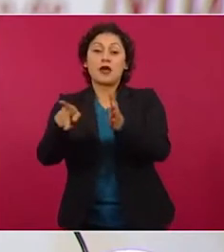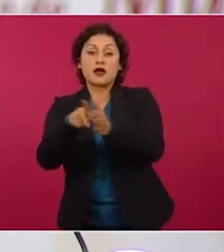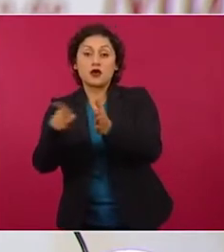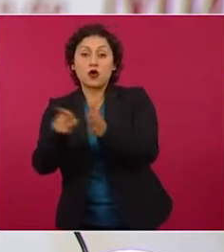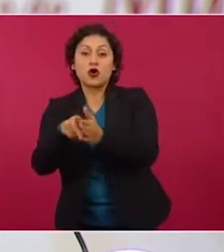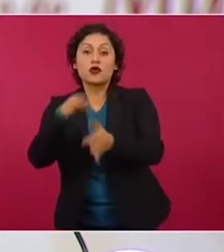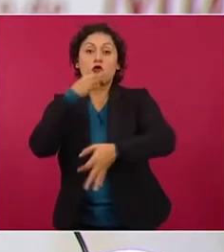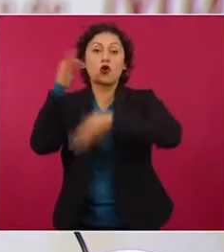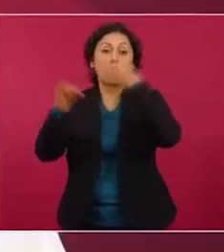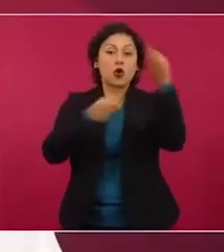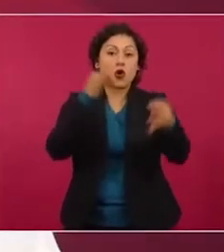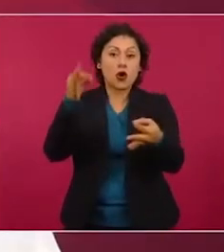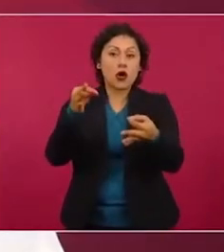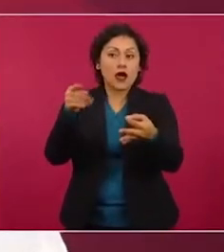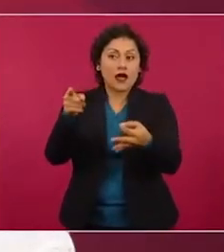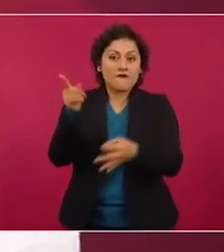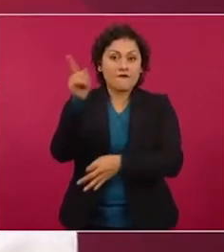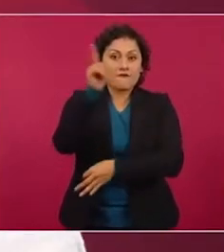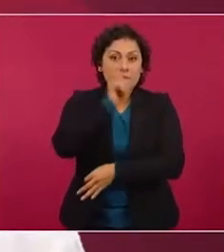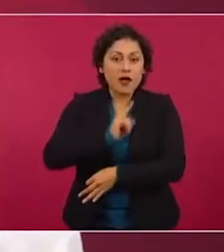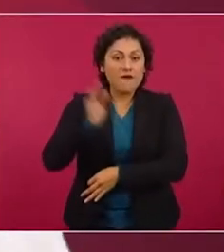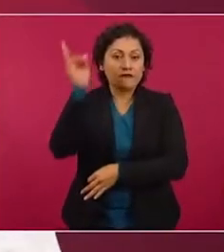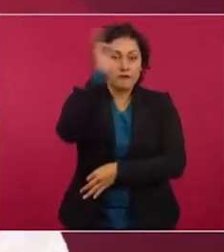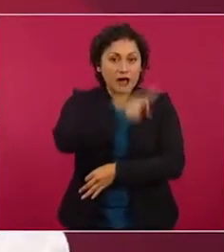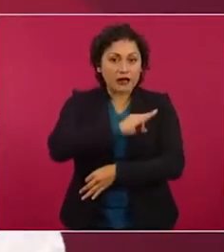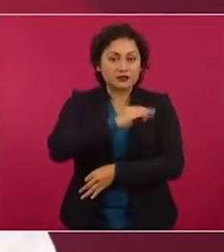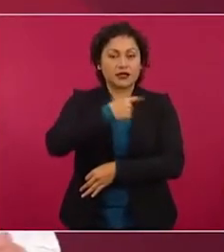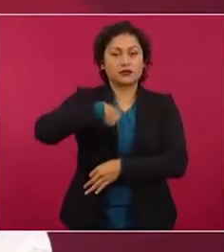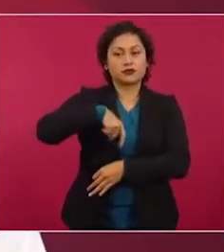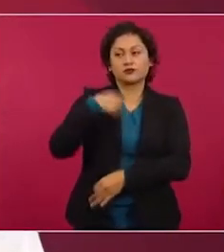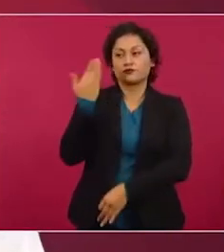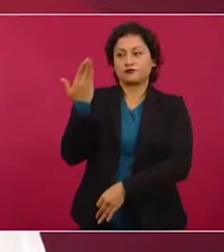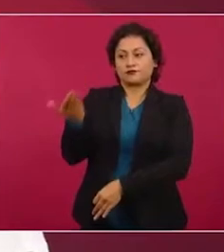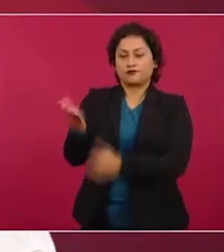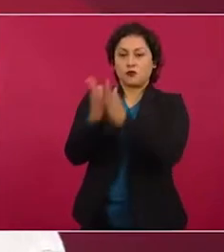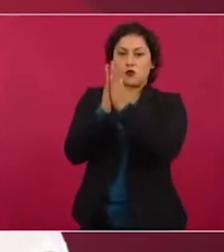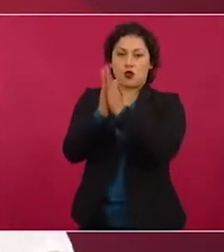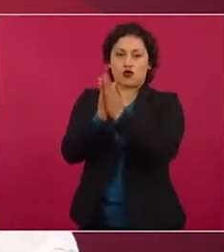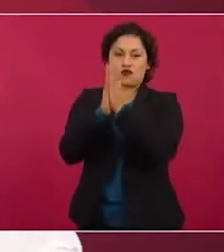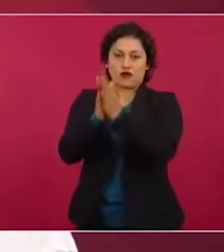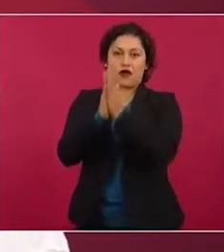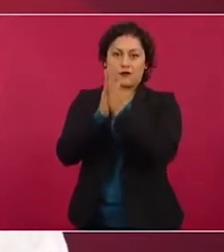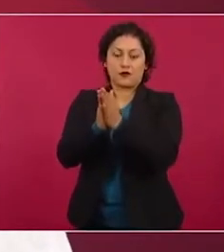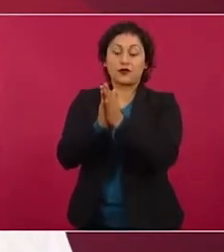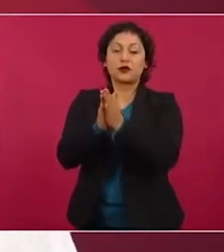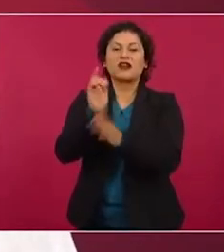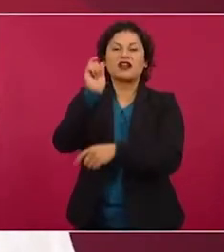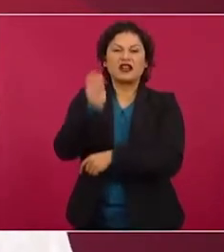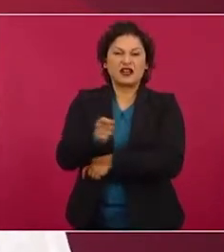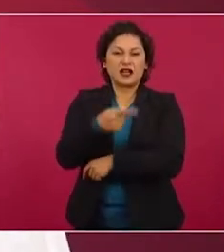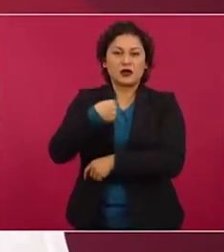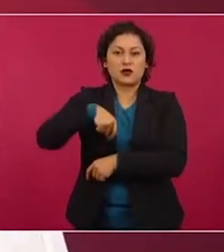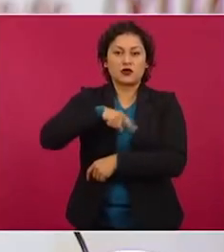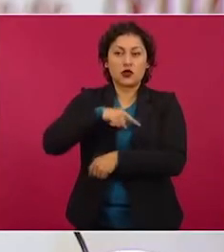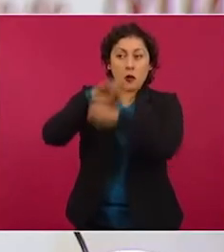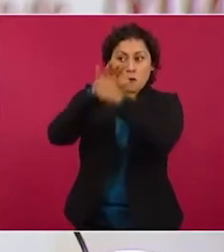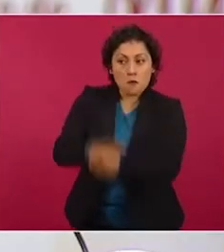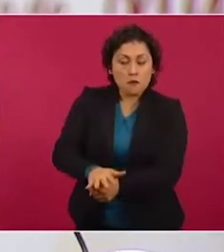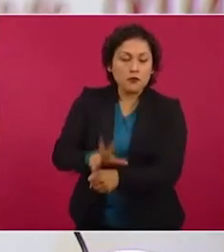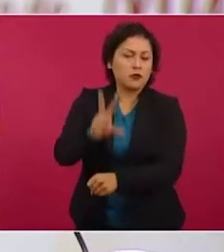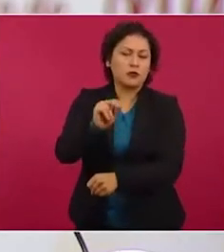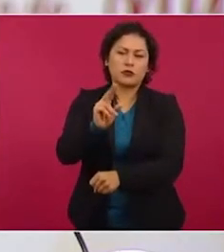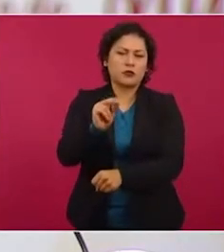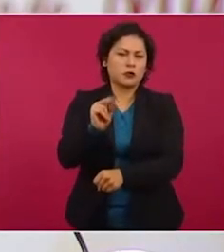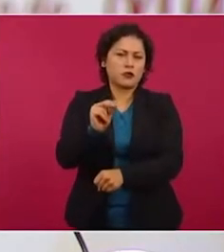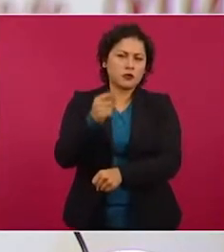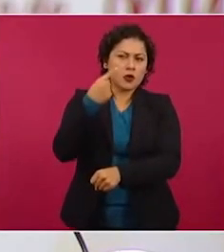la libertad de expresión de periodistas. Es la exhibición de una campaña en la que participan sectores conservadores y